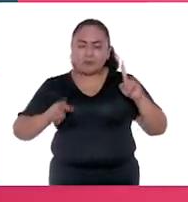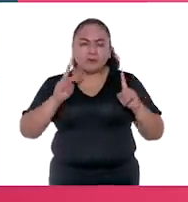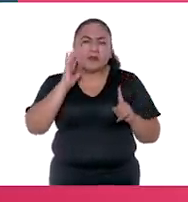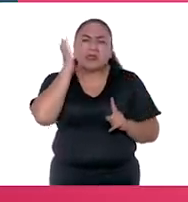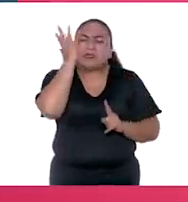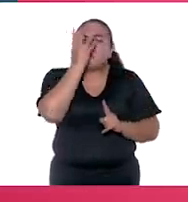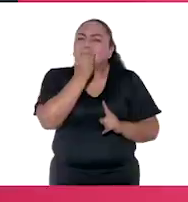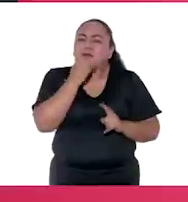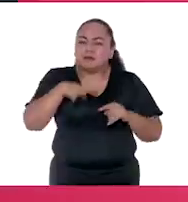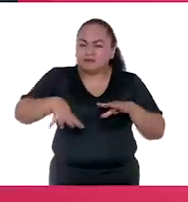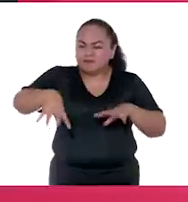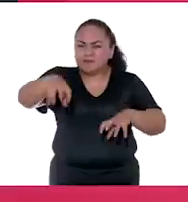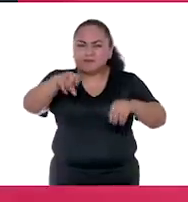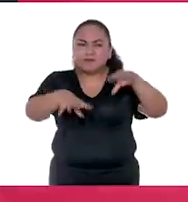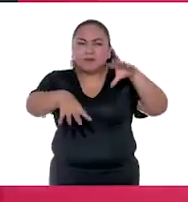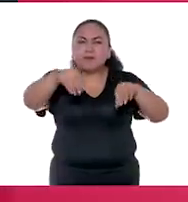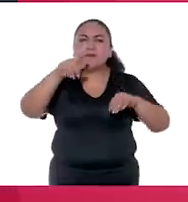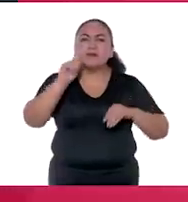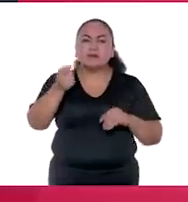belleza singular.